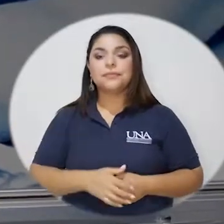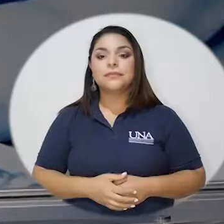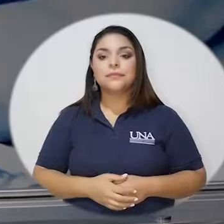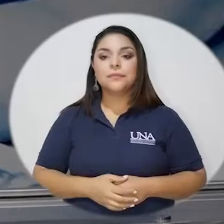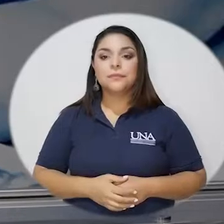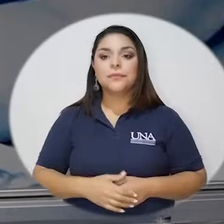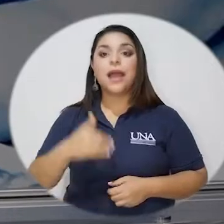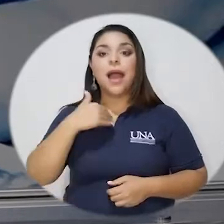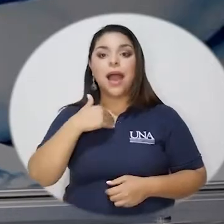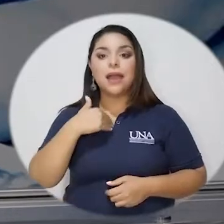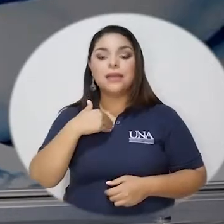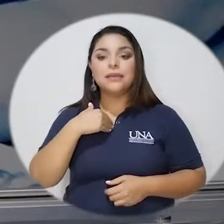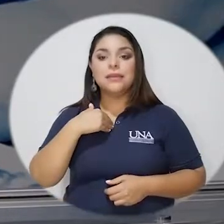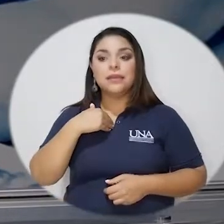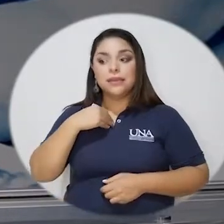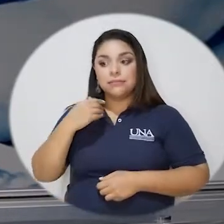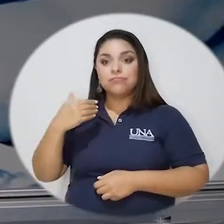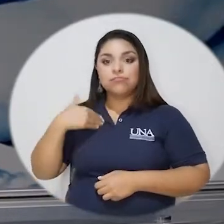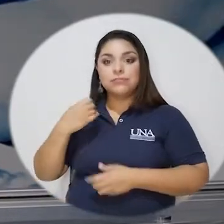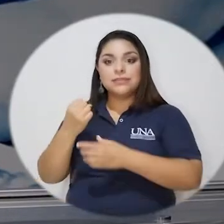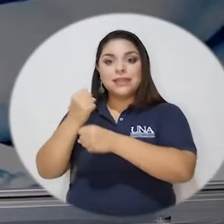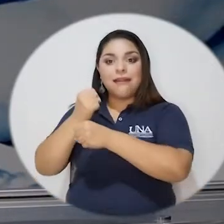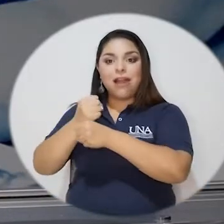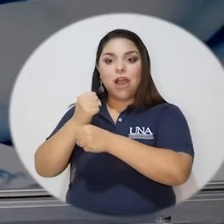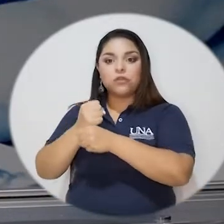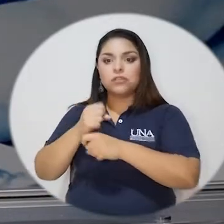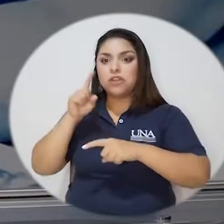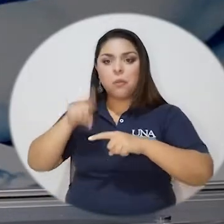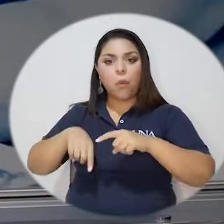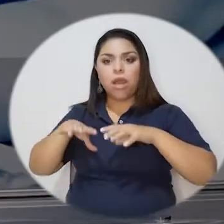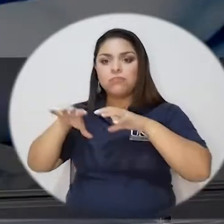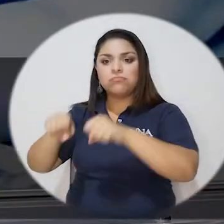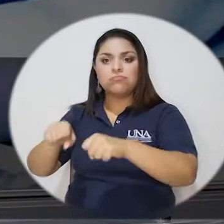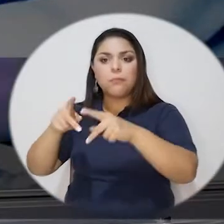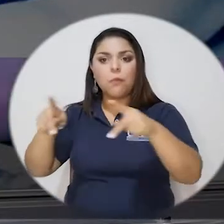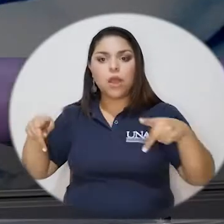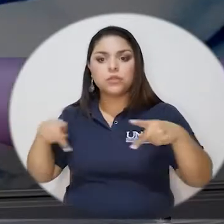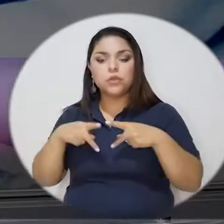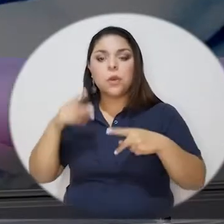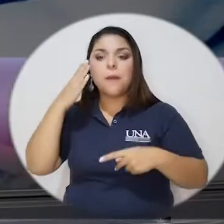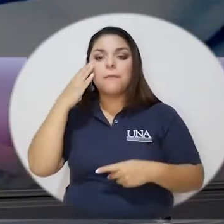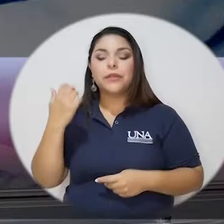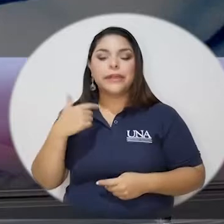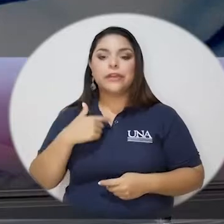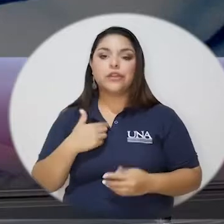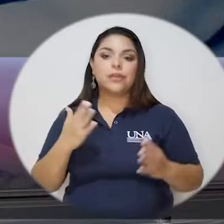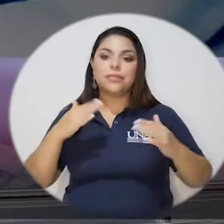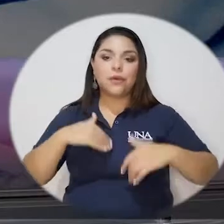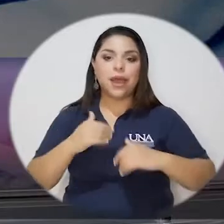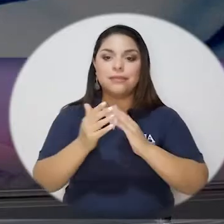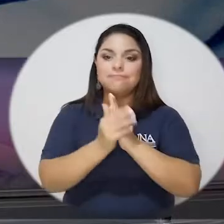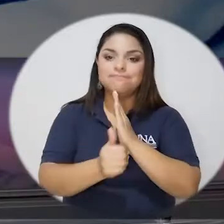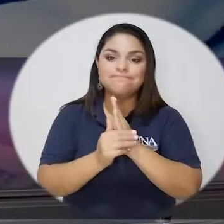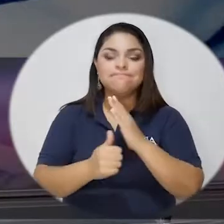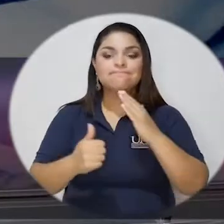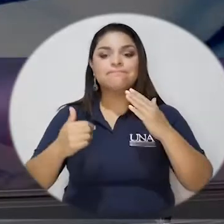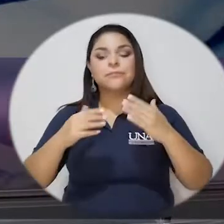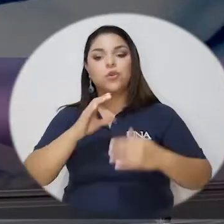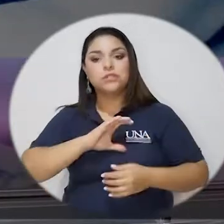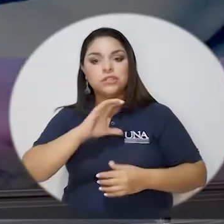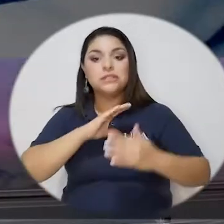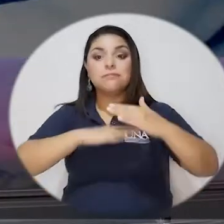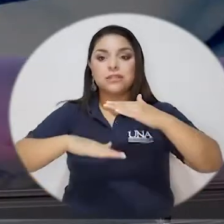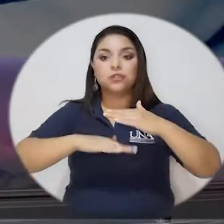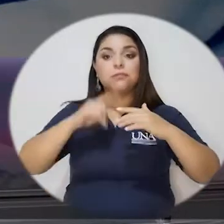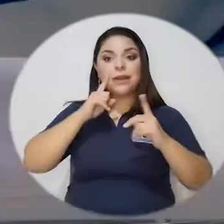a veces hay fuentes de empleo que no pueden ser llenadas porque faltan esas condiciones